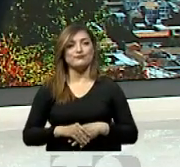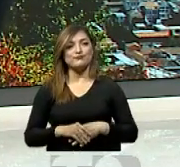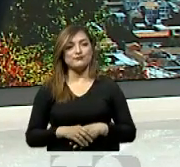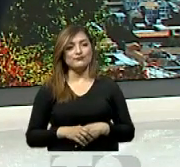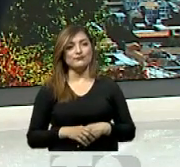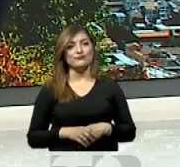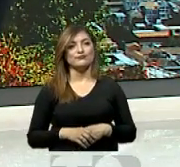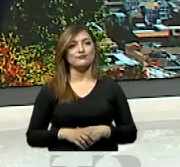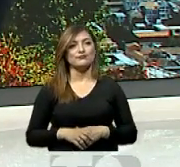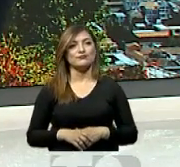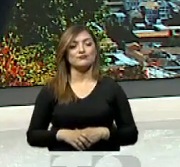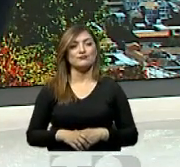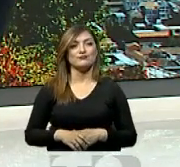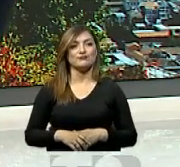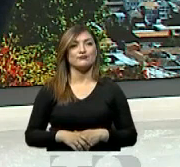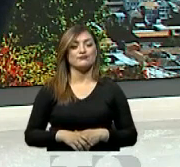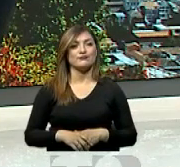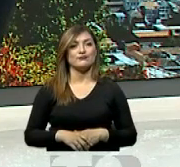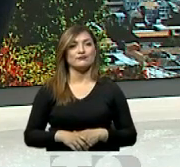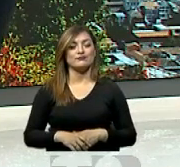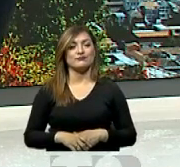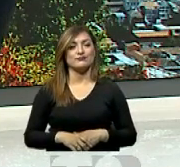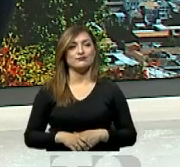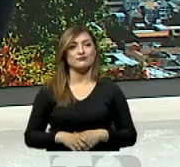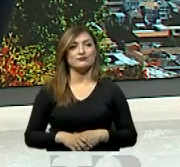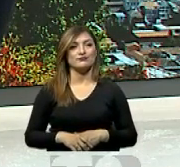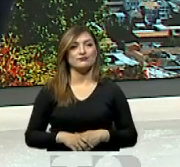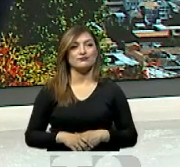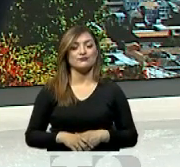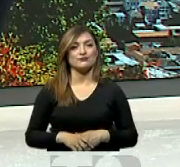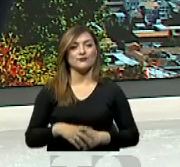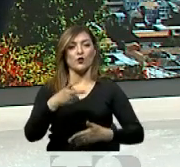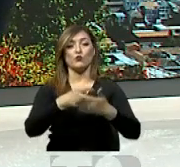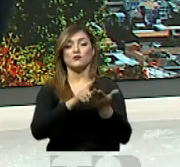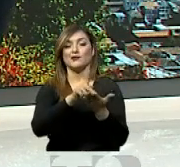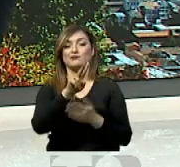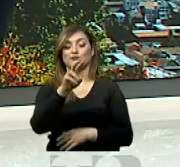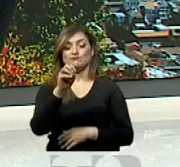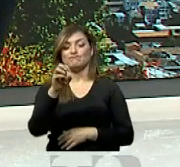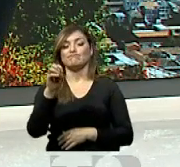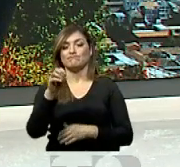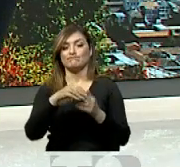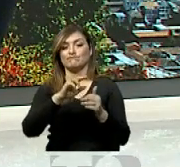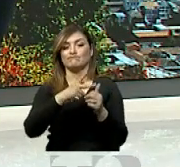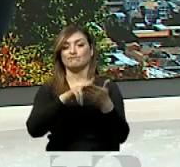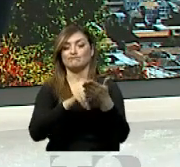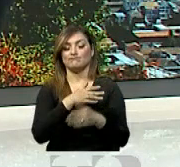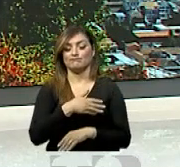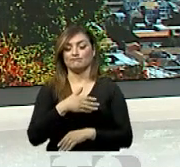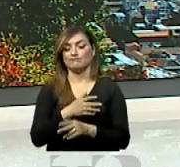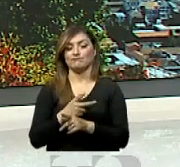debidas precauciones. Las multas se extienden, ya sobrepasan los $200 en la tercera ocasión, así que por